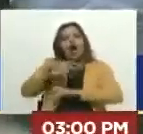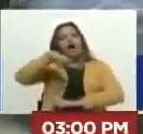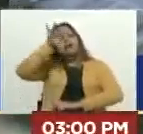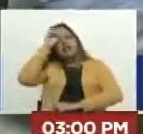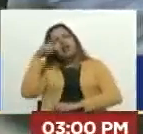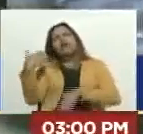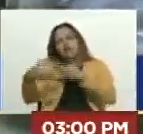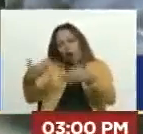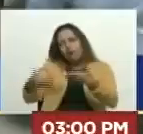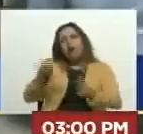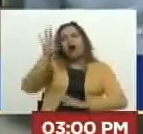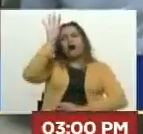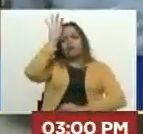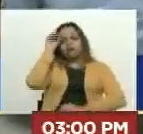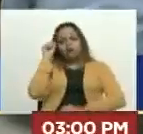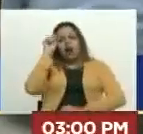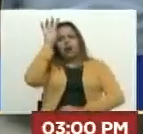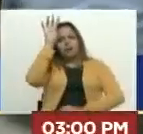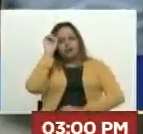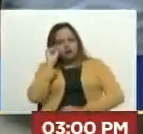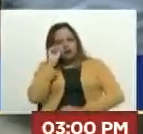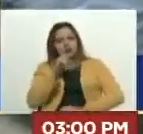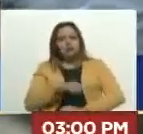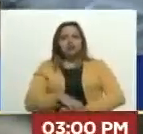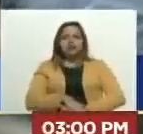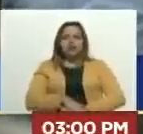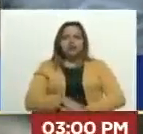aprendiendo. Hemos ido aprendiendo.